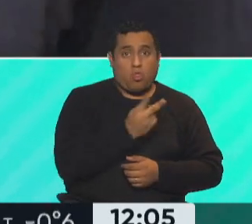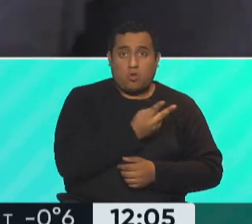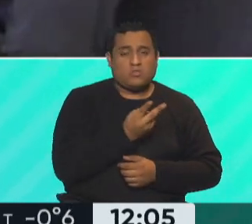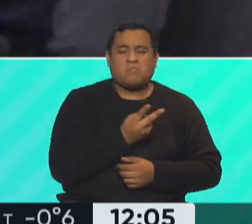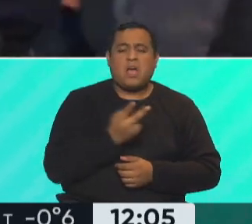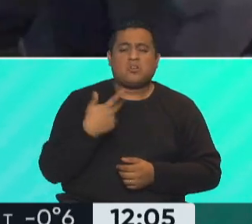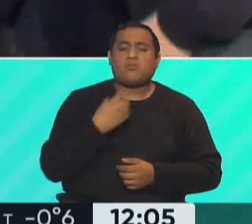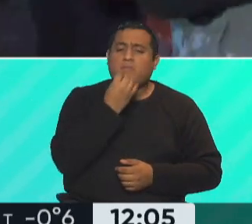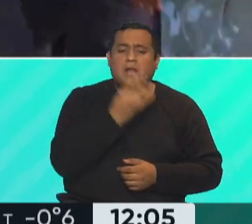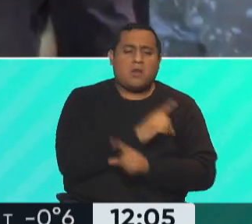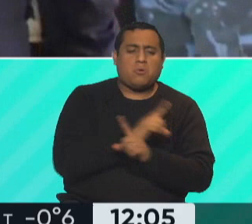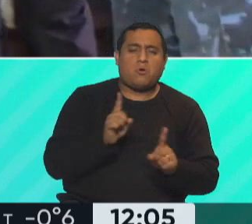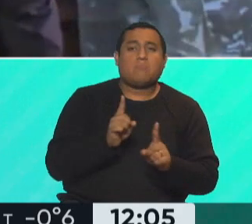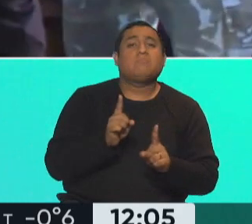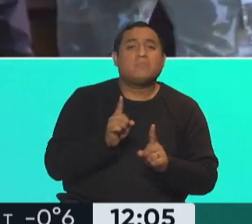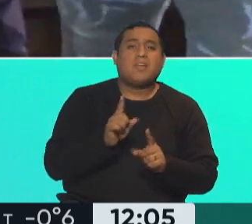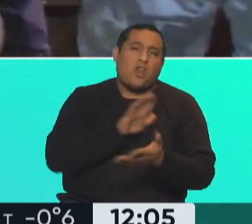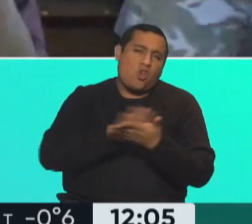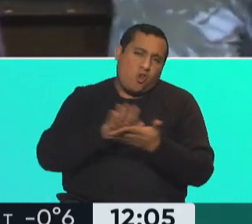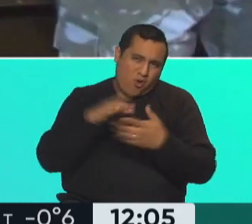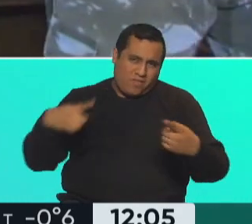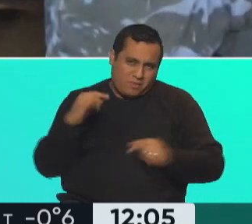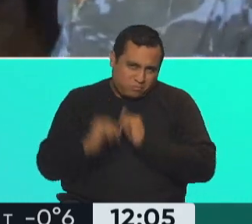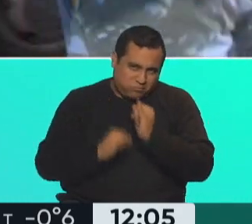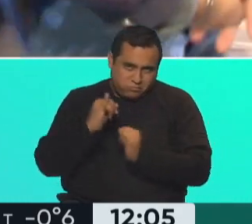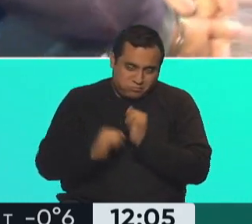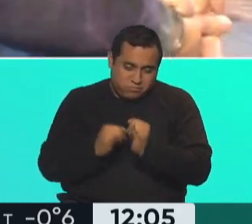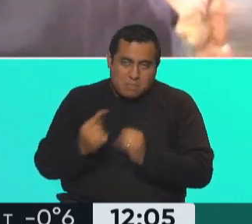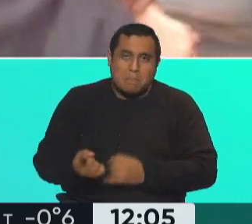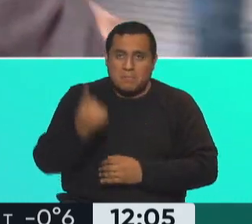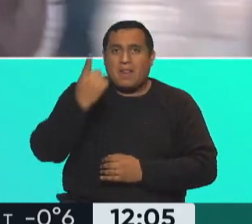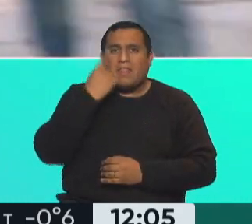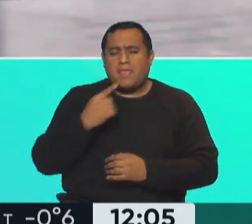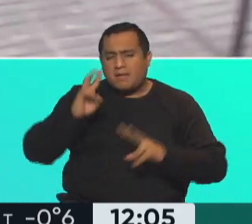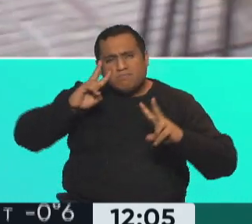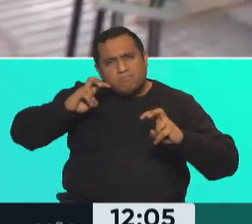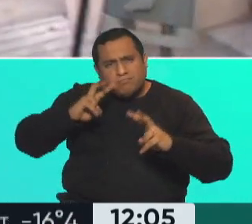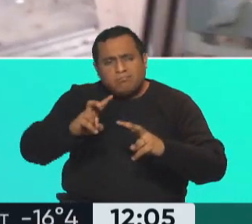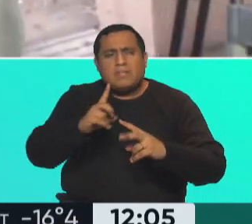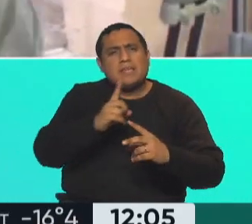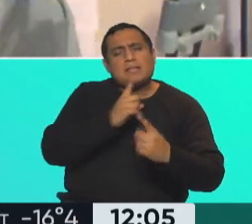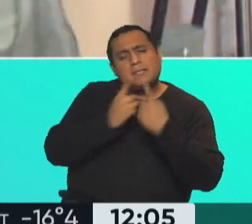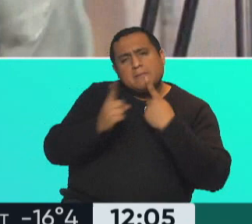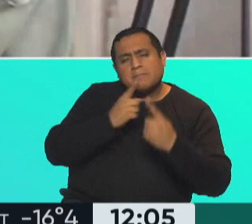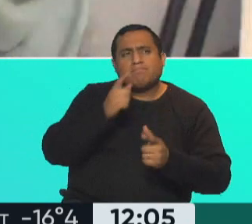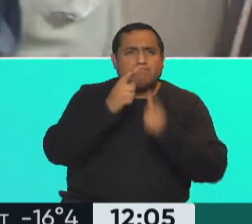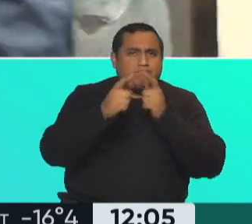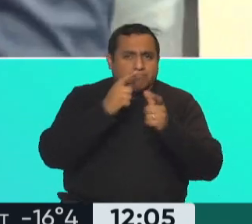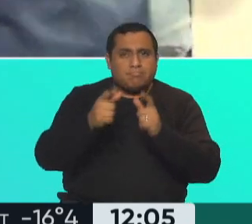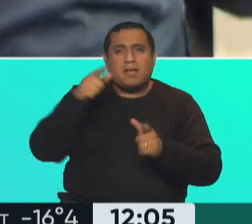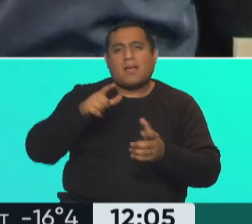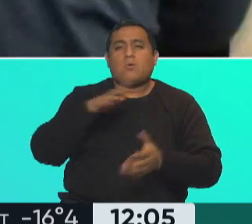declarar. Estas son las últimas novedades del caso en esta primera jornada de investigación y de indagatoria que hay aquí